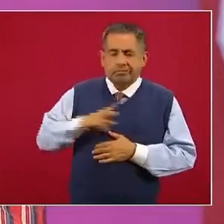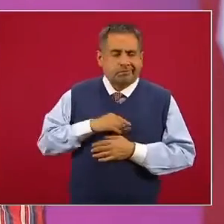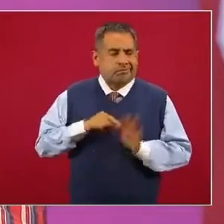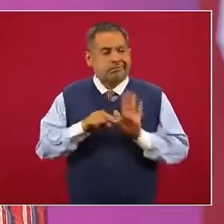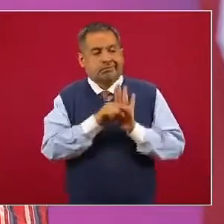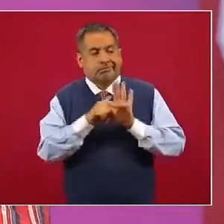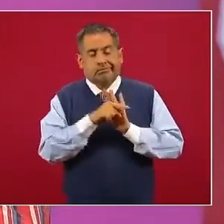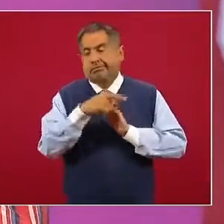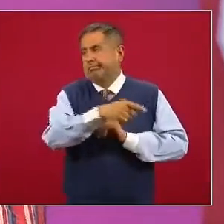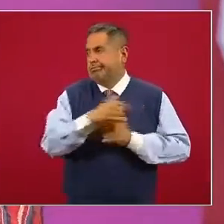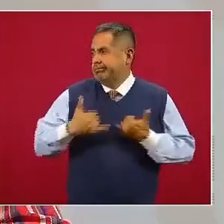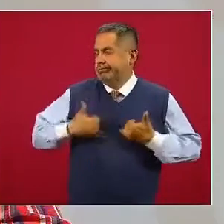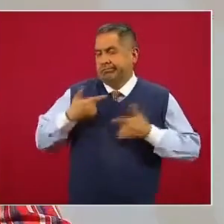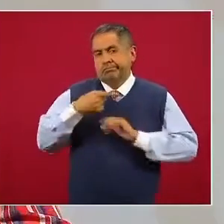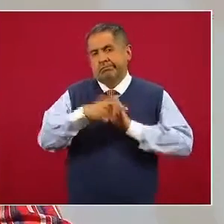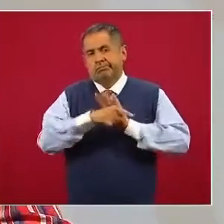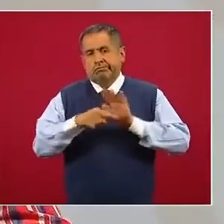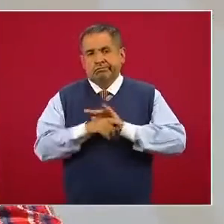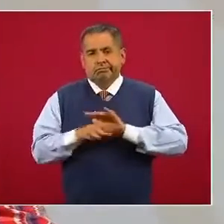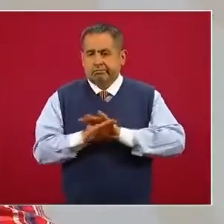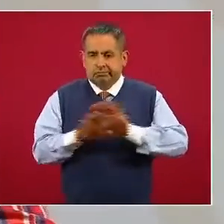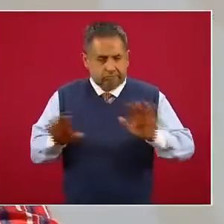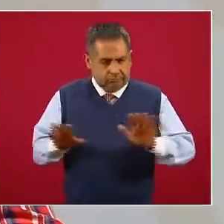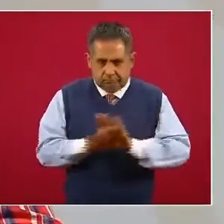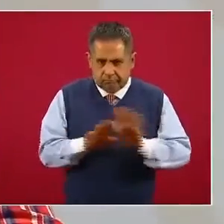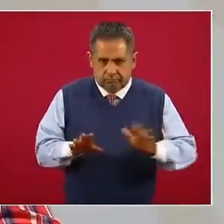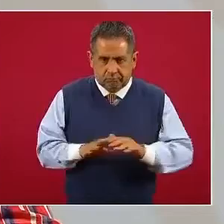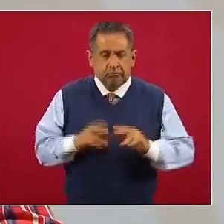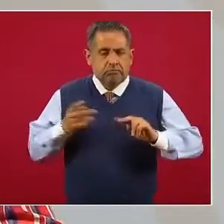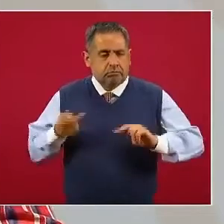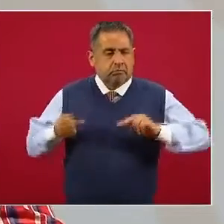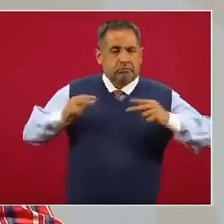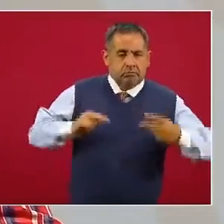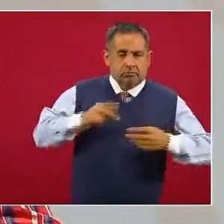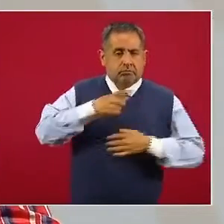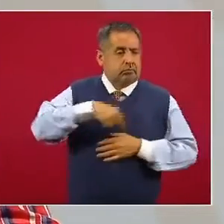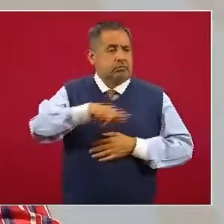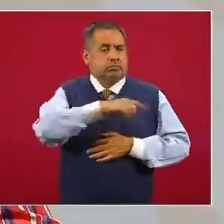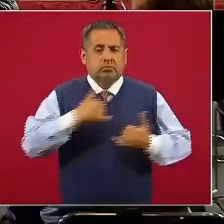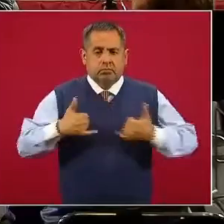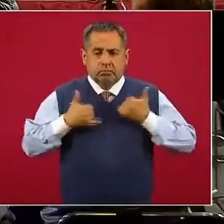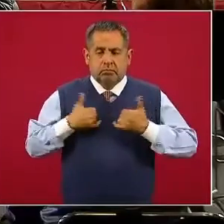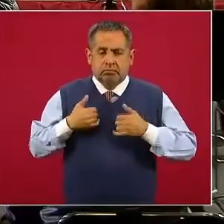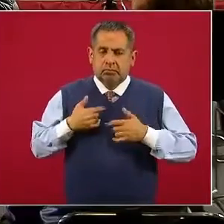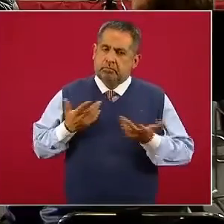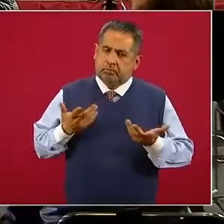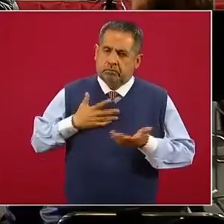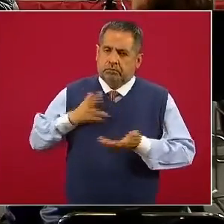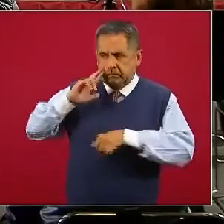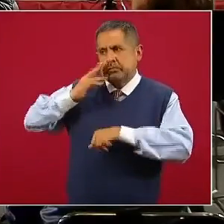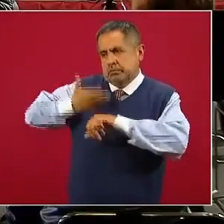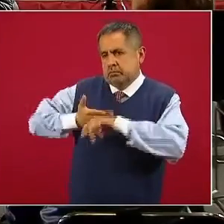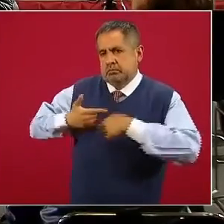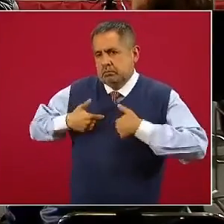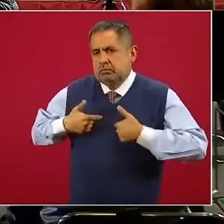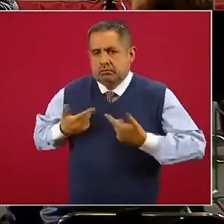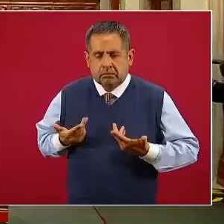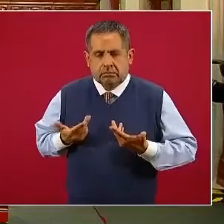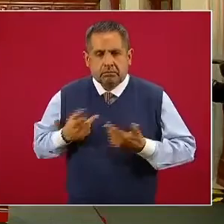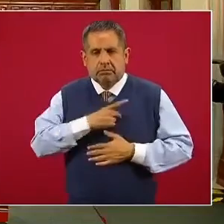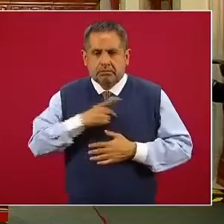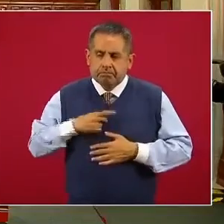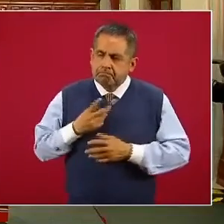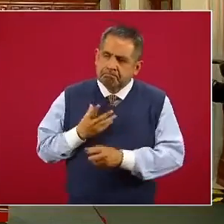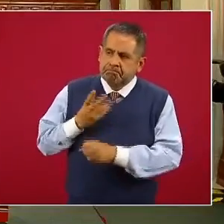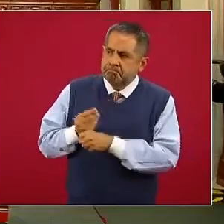con los estigmas, que no podemos seguir con ellos, y por otro lado, desde luego, un llamado a actuar de manera responsable y a contribuir al bienestar de